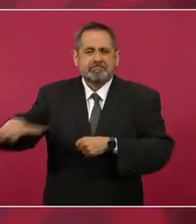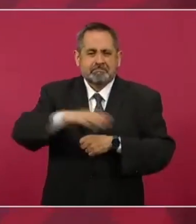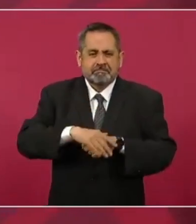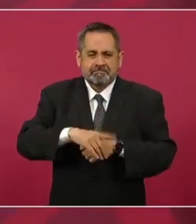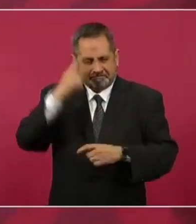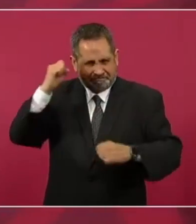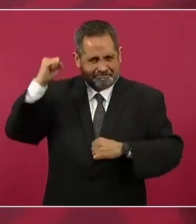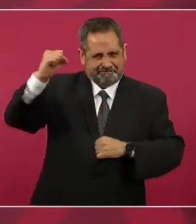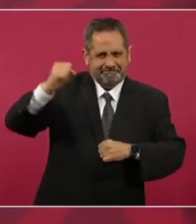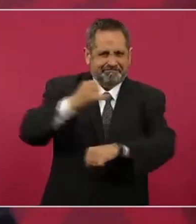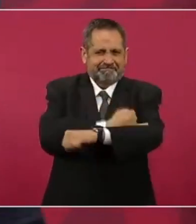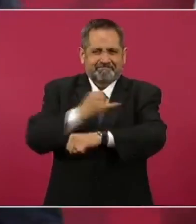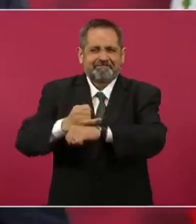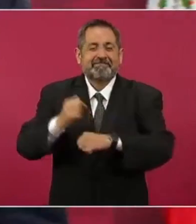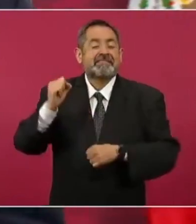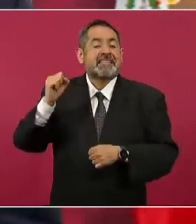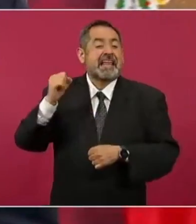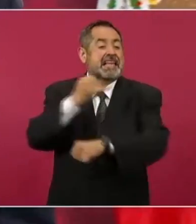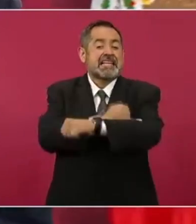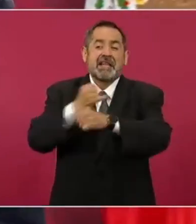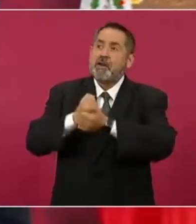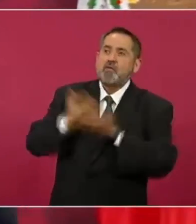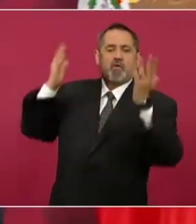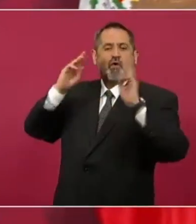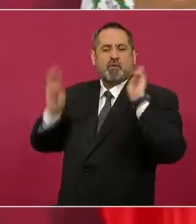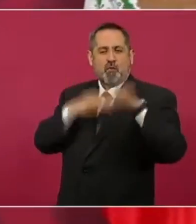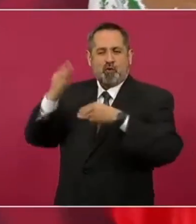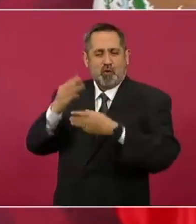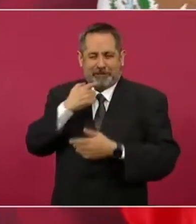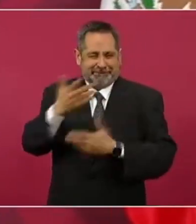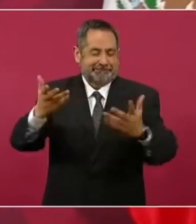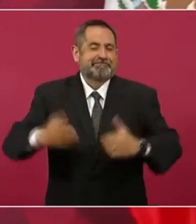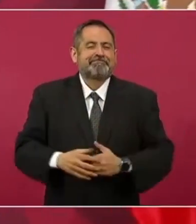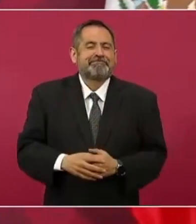arriba Iztapalapa, de Iztapalapa para el mundo.